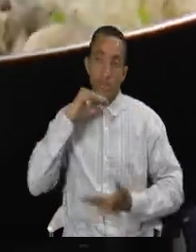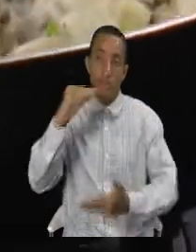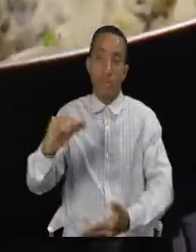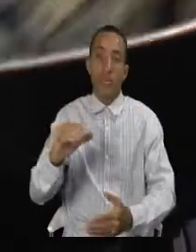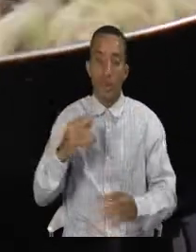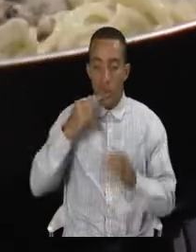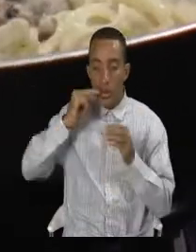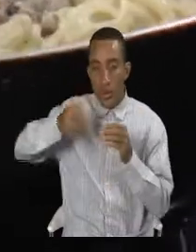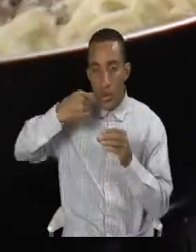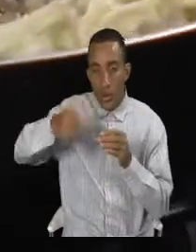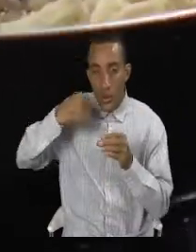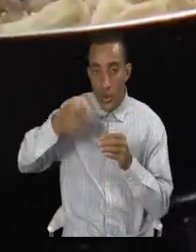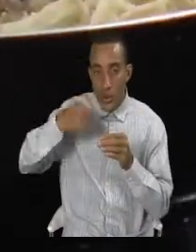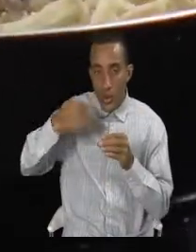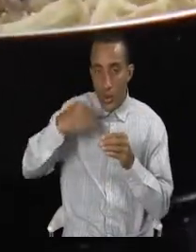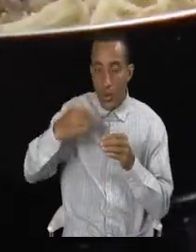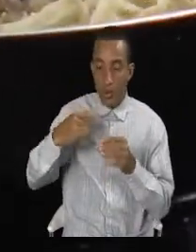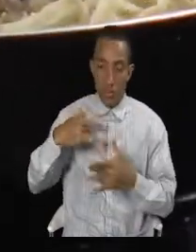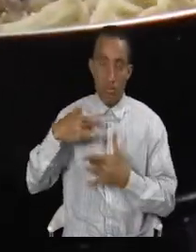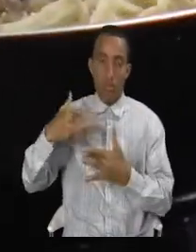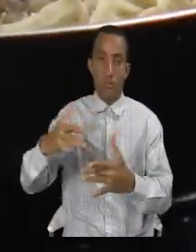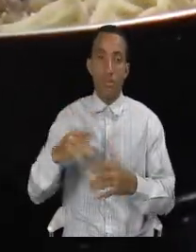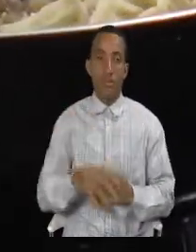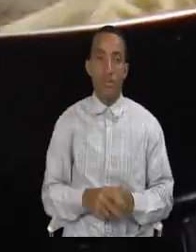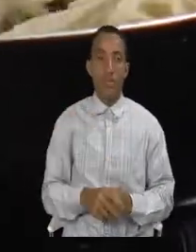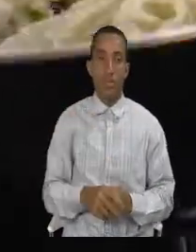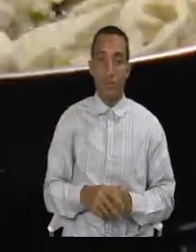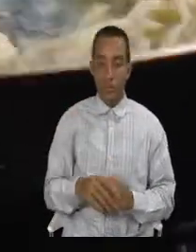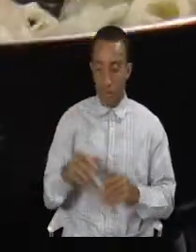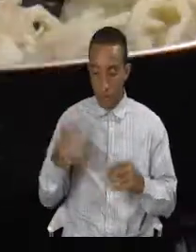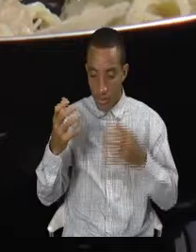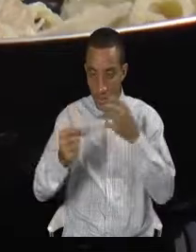Acá lo que acabamos de hacer fue adicionar crema de leche.